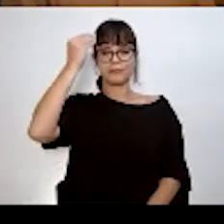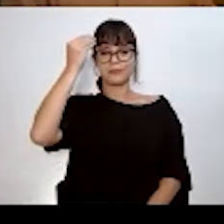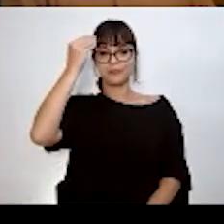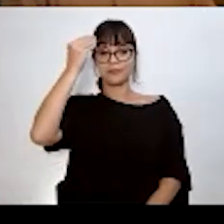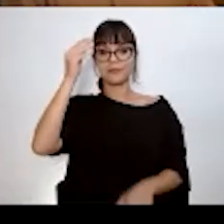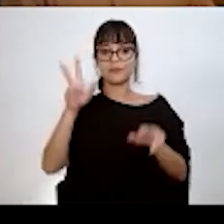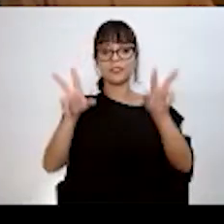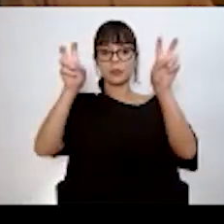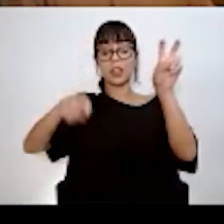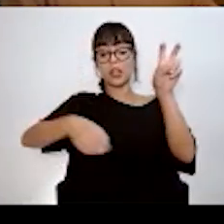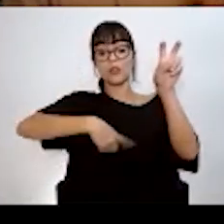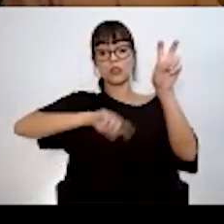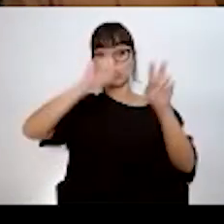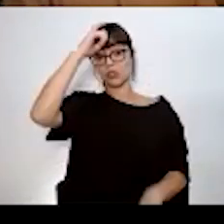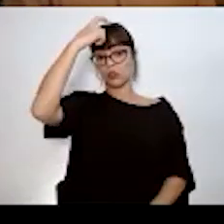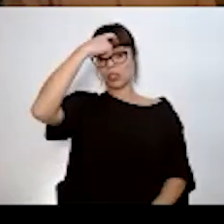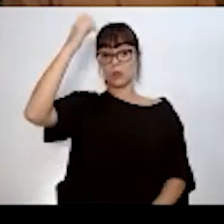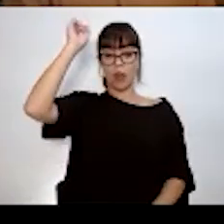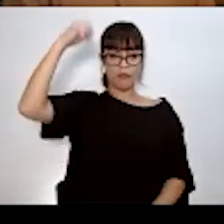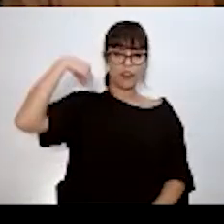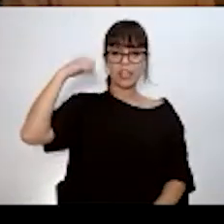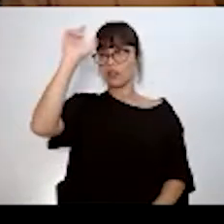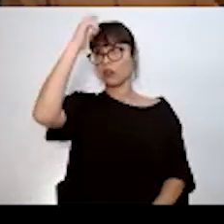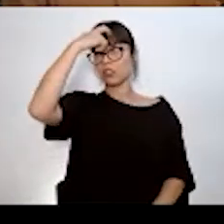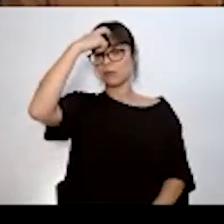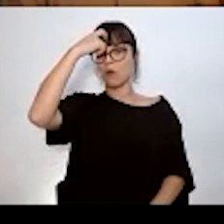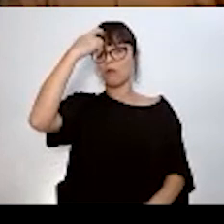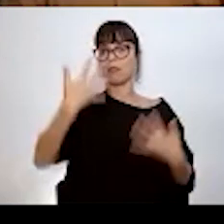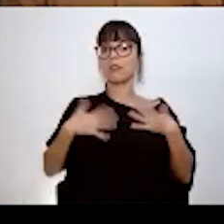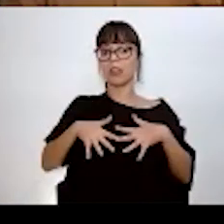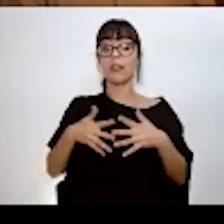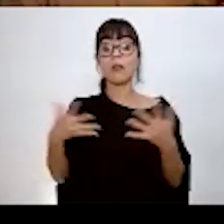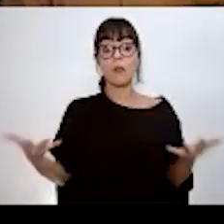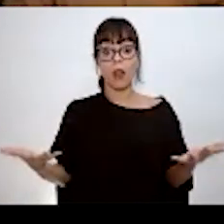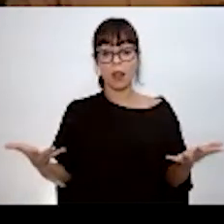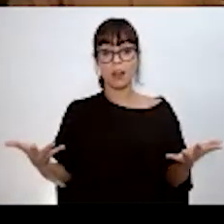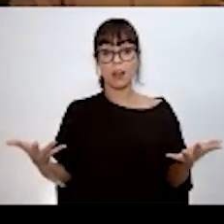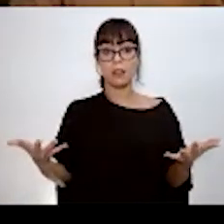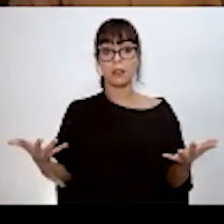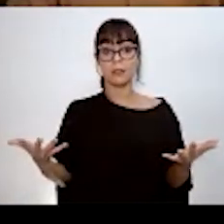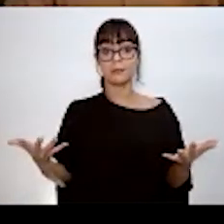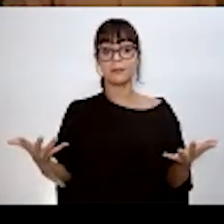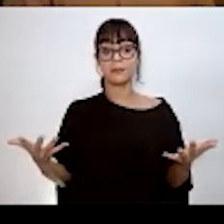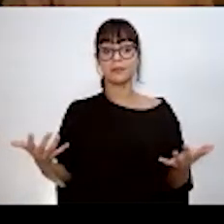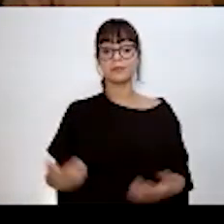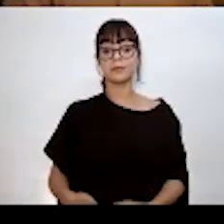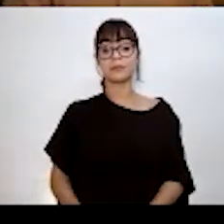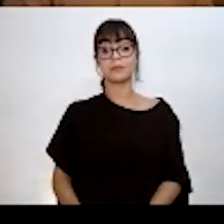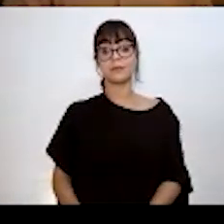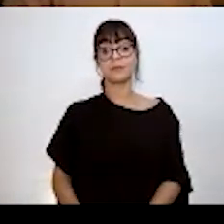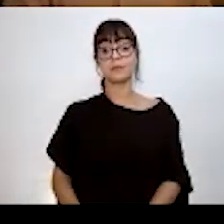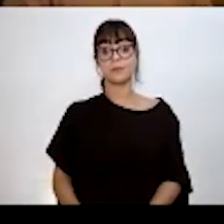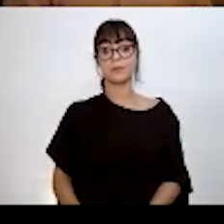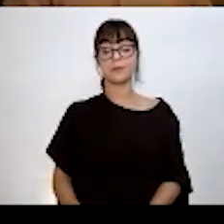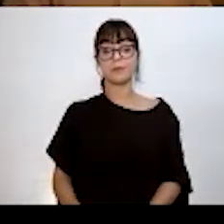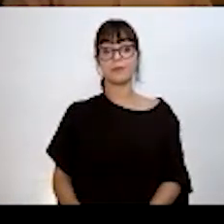nos hemos construido nosotros mismos sobre los antiguos habitantes de las islas. Quizás ante la posibilidad de llegar de diferentes poblaciones